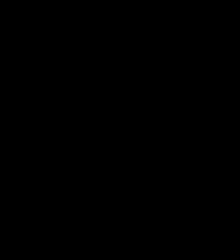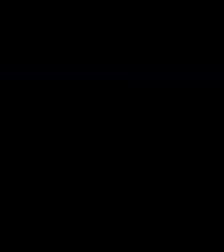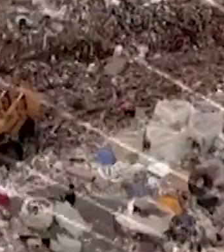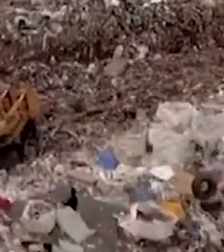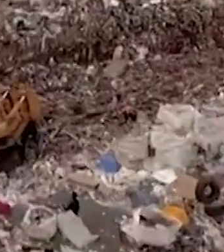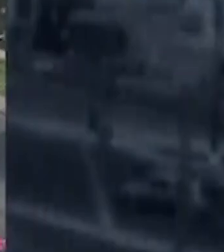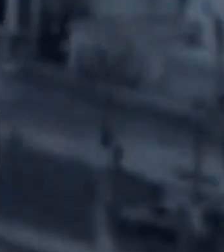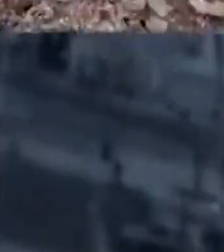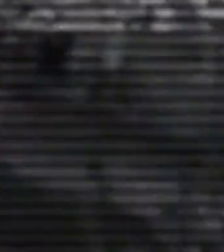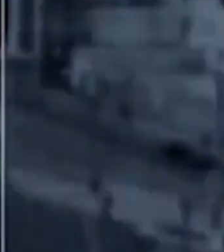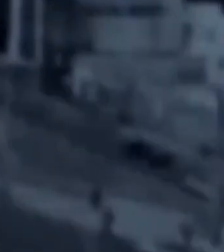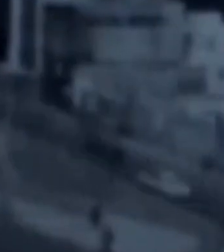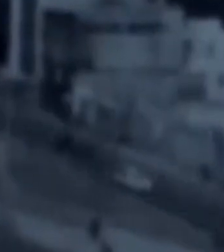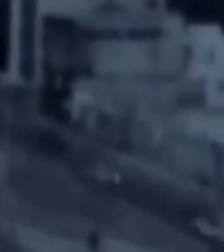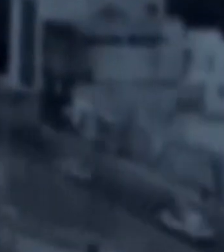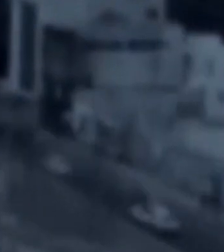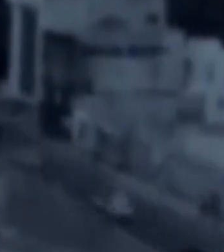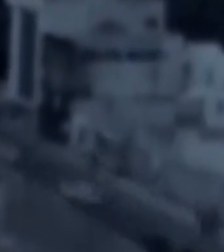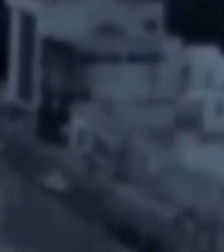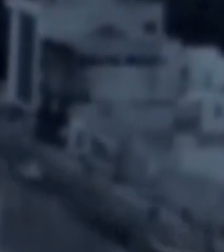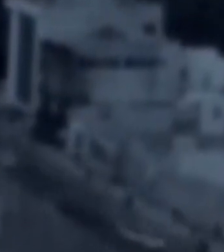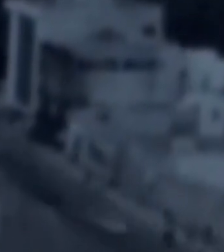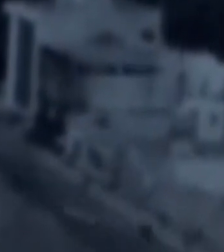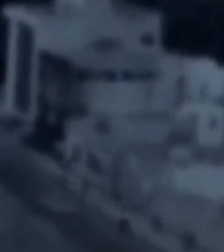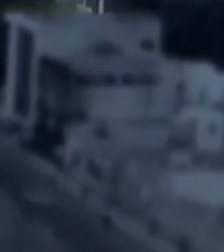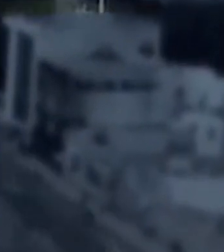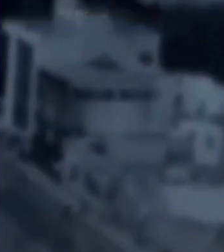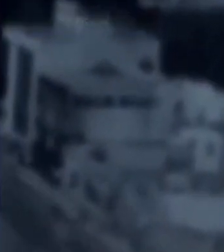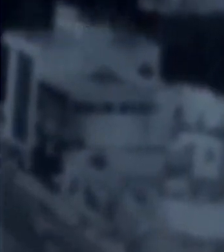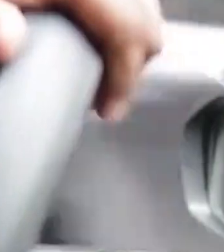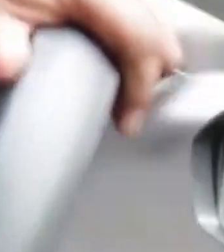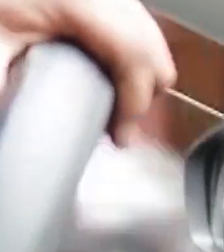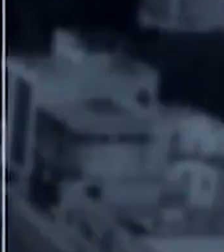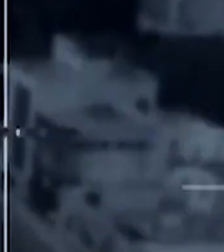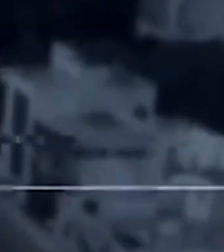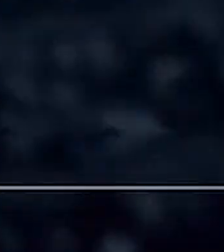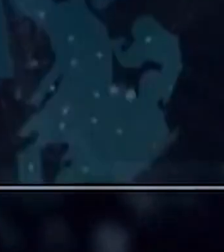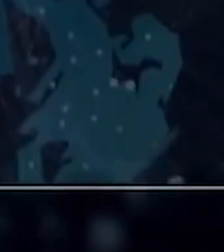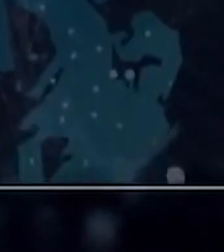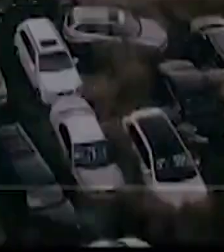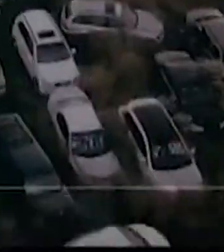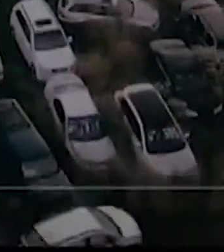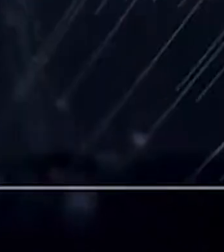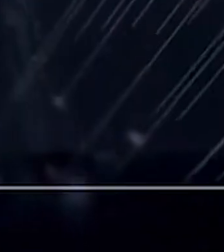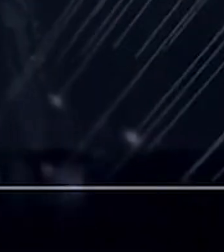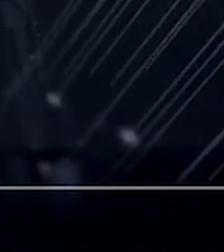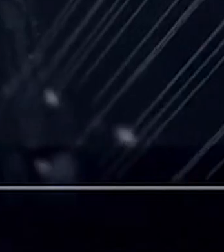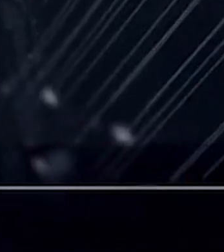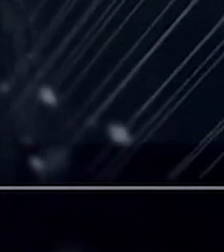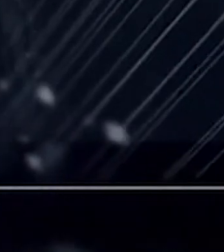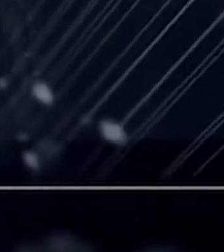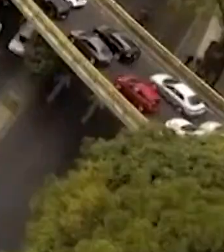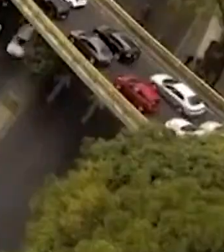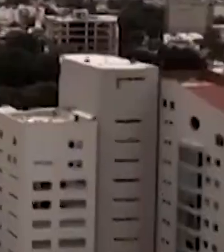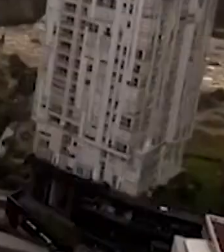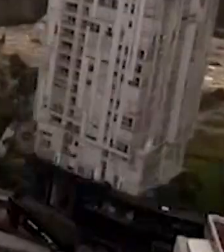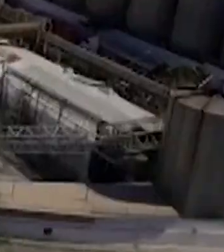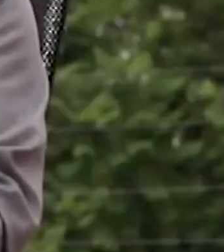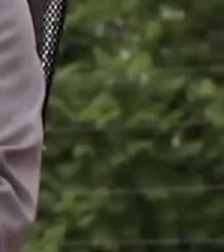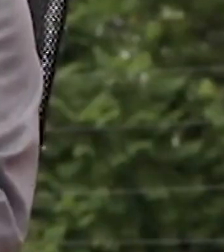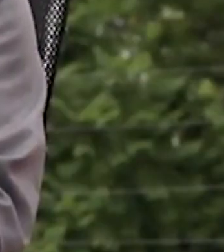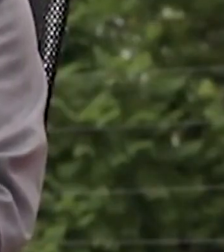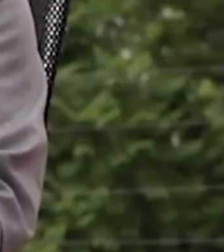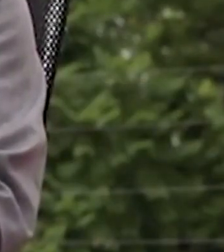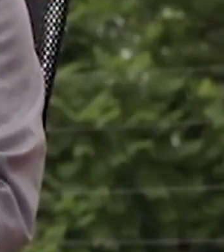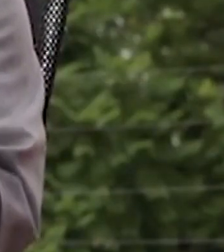nos pone a meditar. El tráfico está horrible, ¿no? Cada vez es un poco más complicado. Es muy pesado. Desde el cielo. Necesitamos